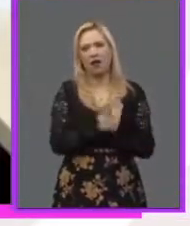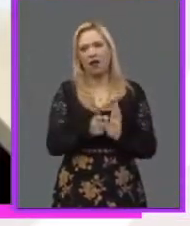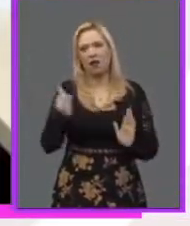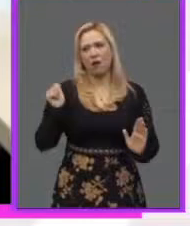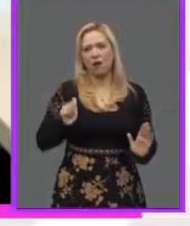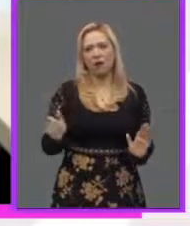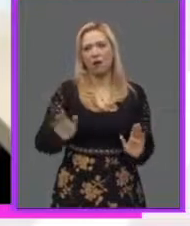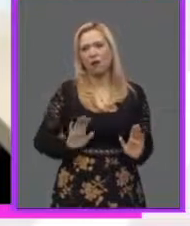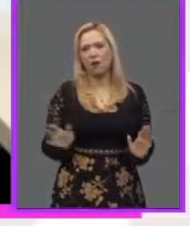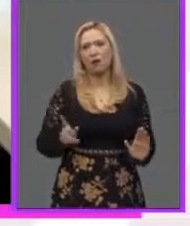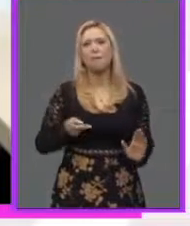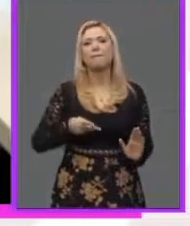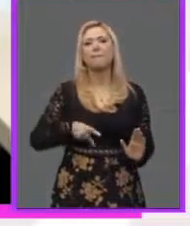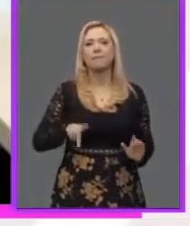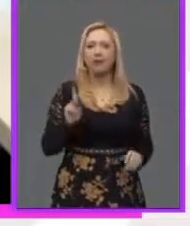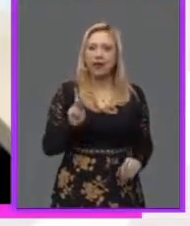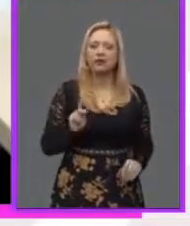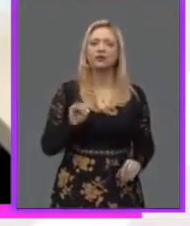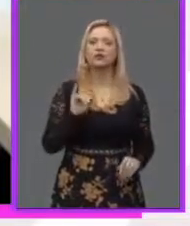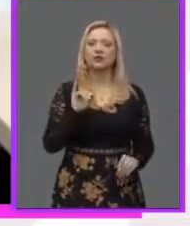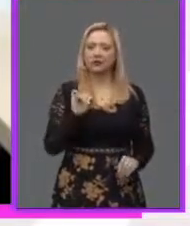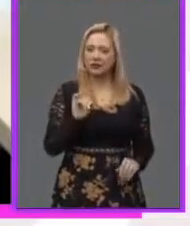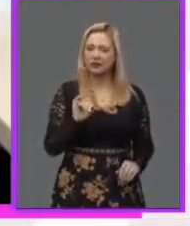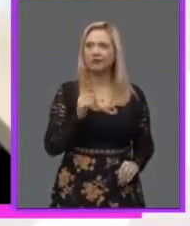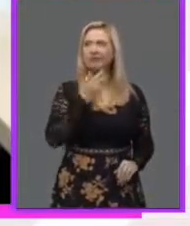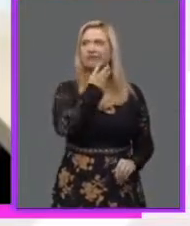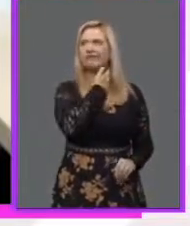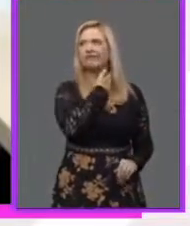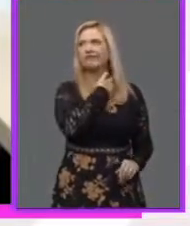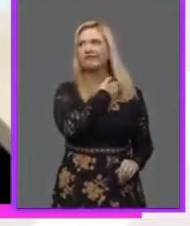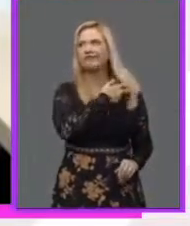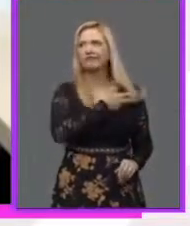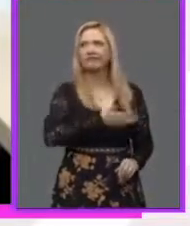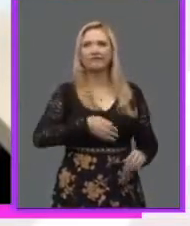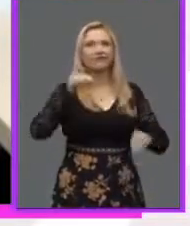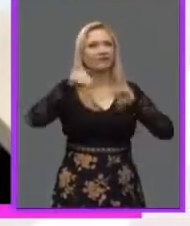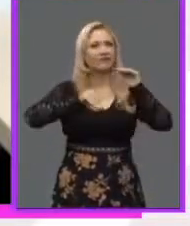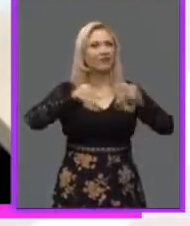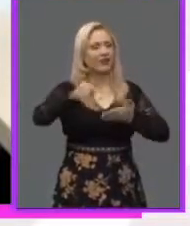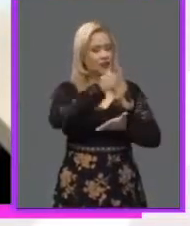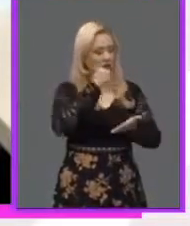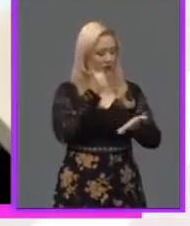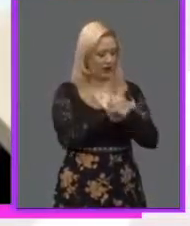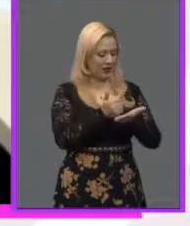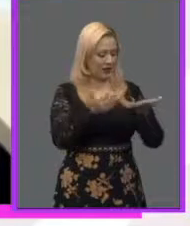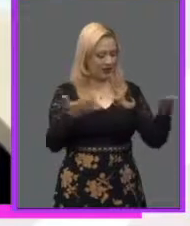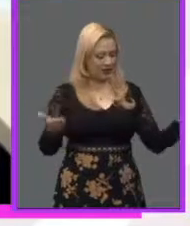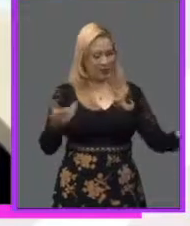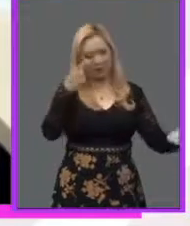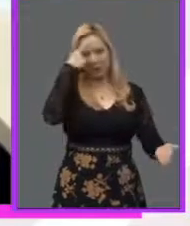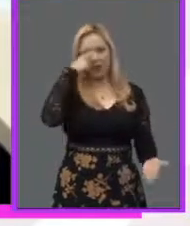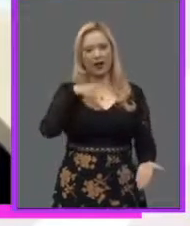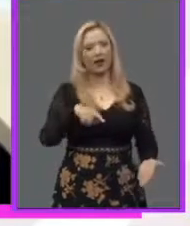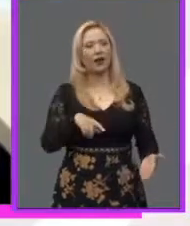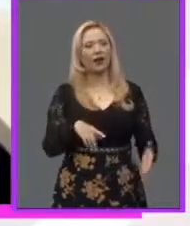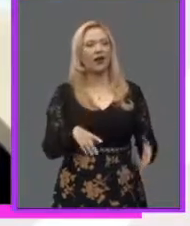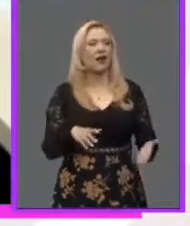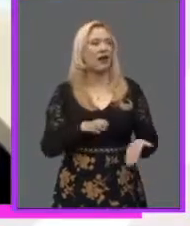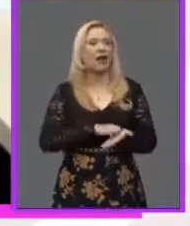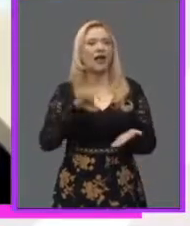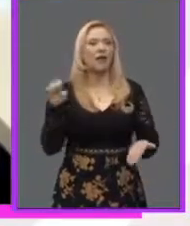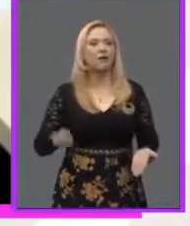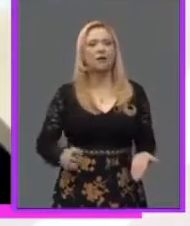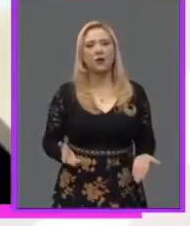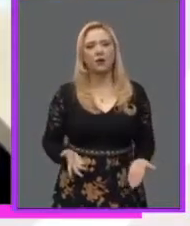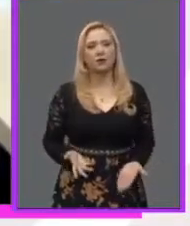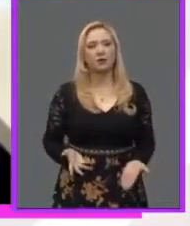cómo se implementaban, pero sí que también se llevó una construcción de las ciudades pues sectorizada, ¿no?